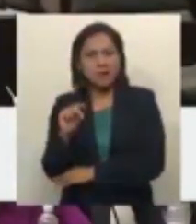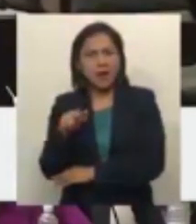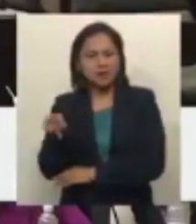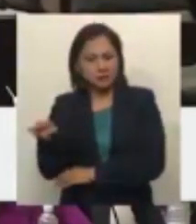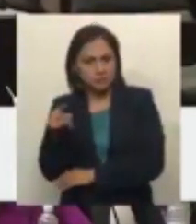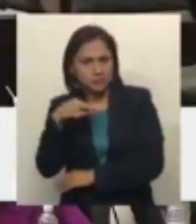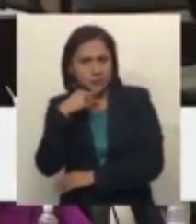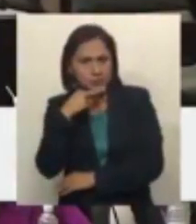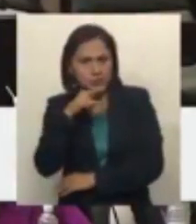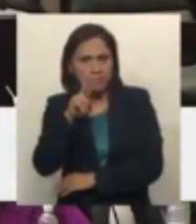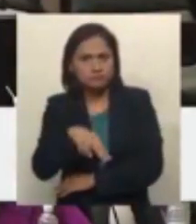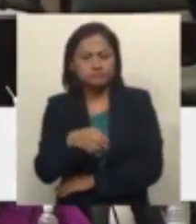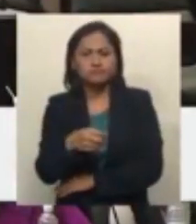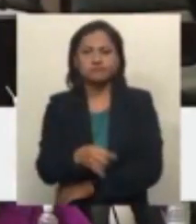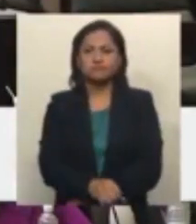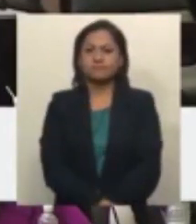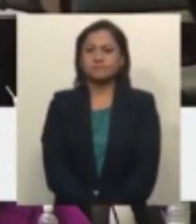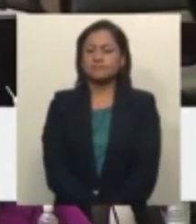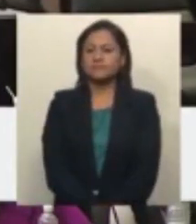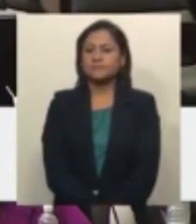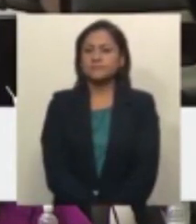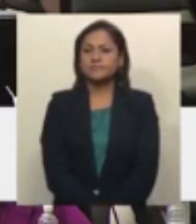país.